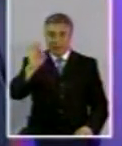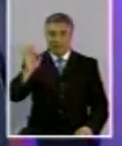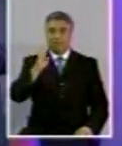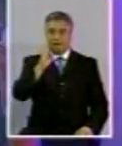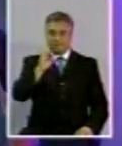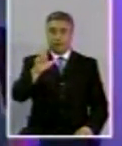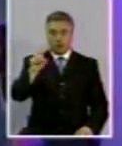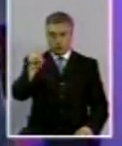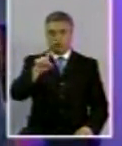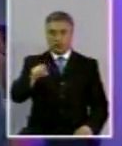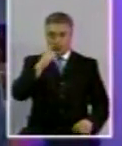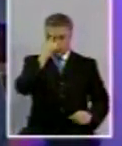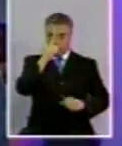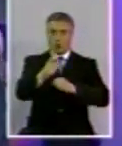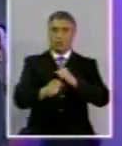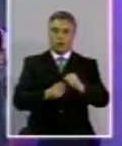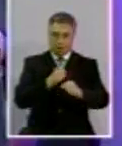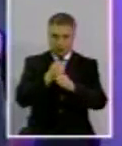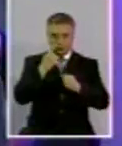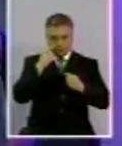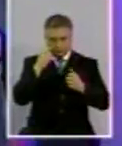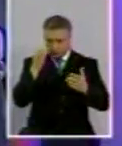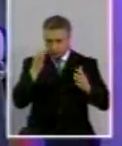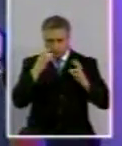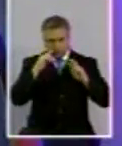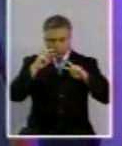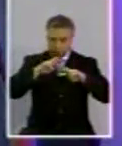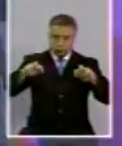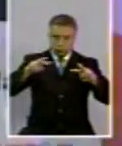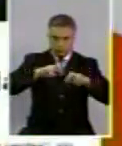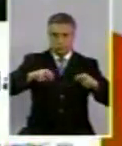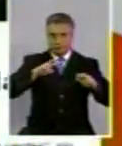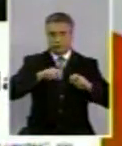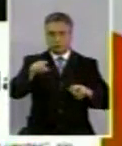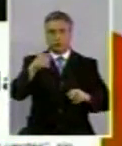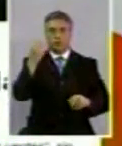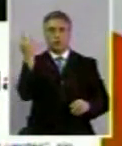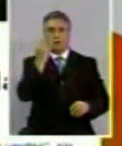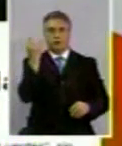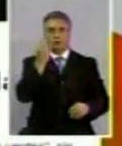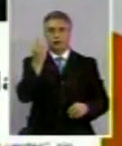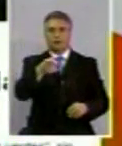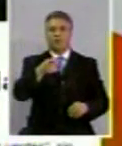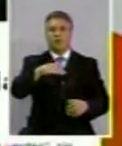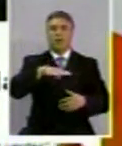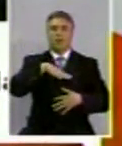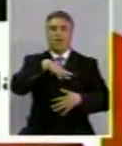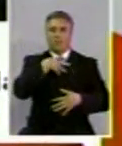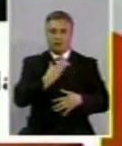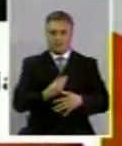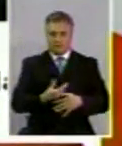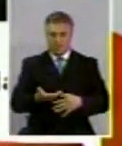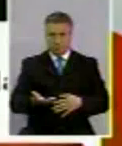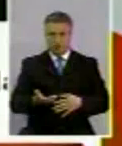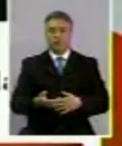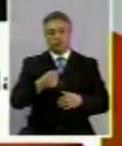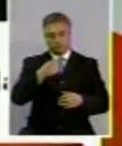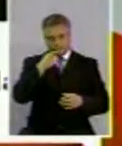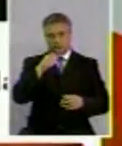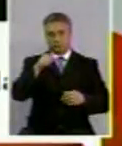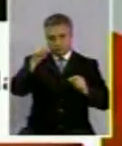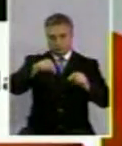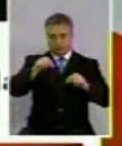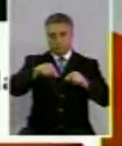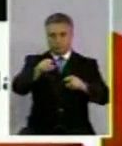bolsas de plástico al año, según estimaciones del Centro de Sustentabilidad de la Universidad Andrés Bello, que bueno, que nos coloca